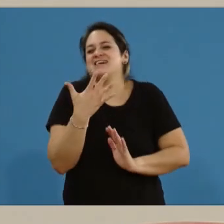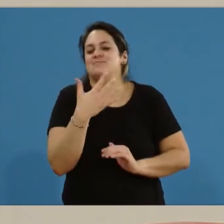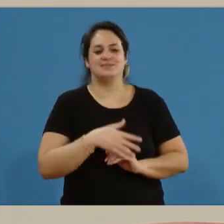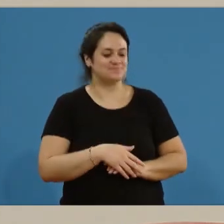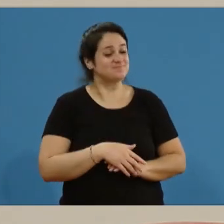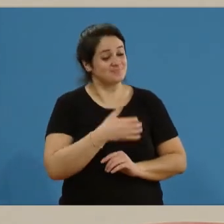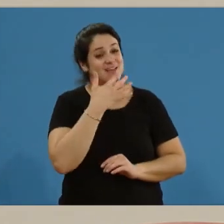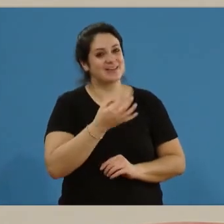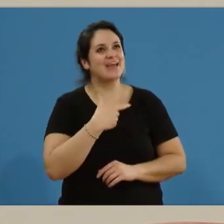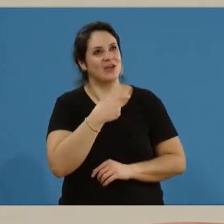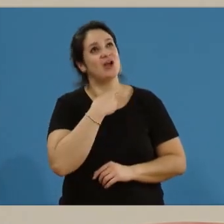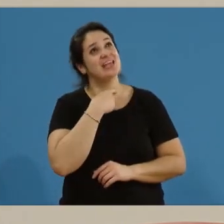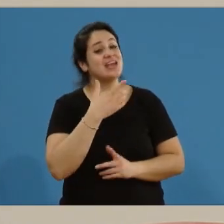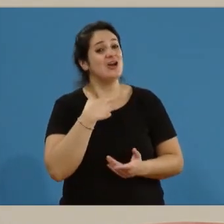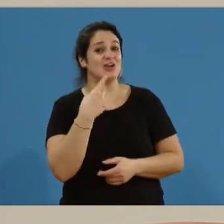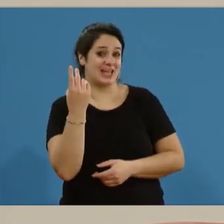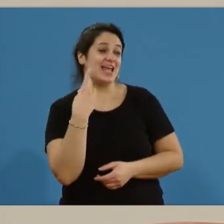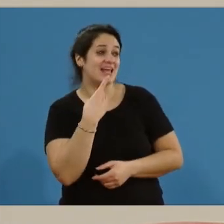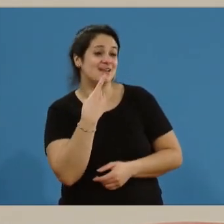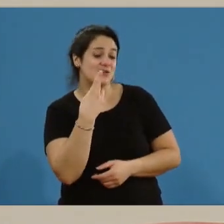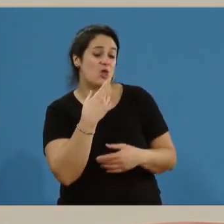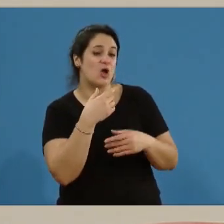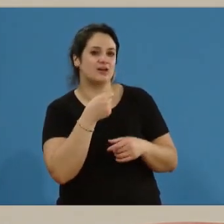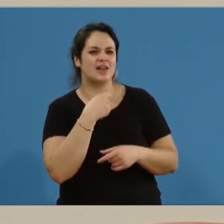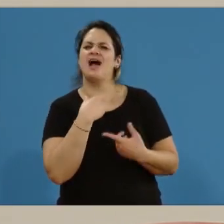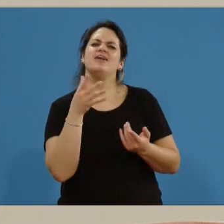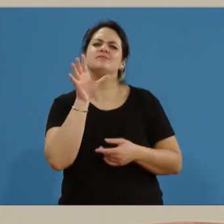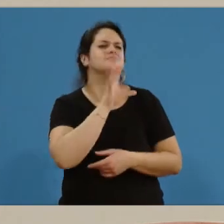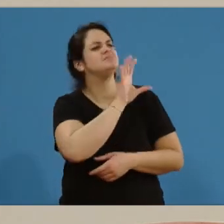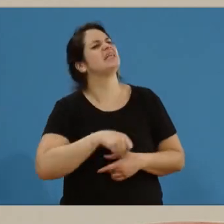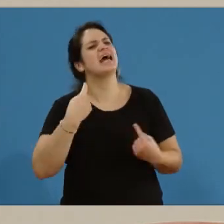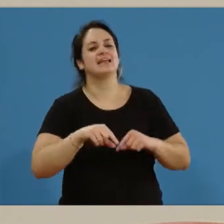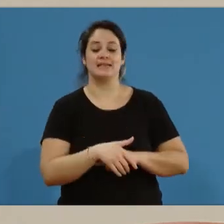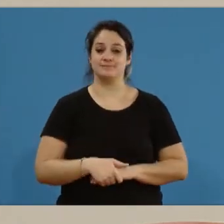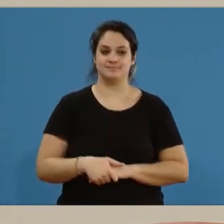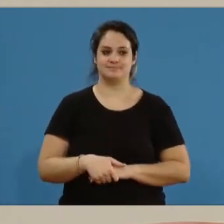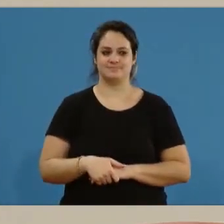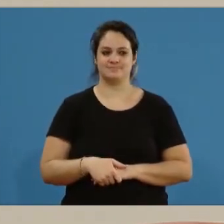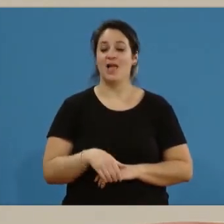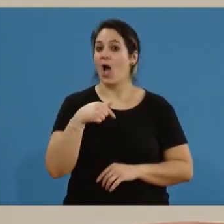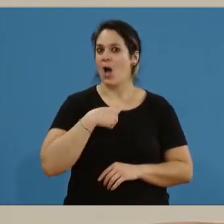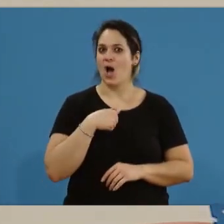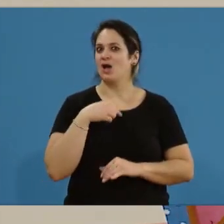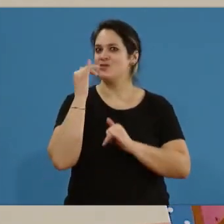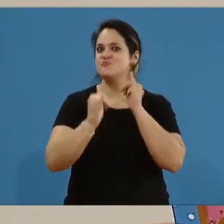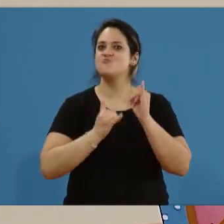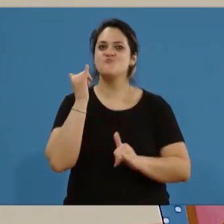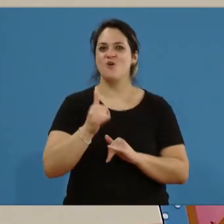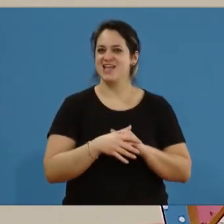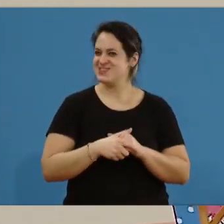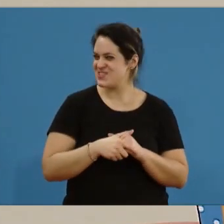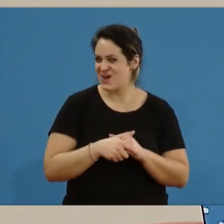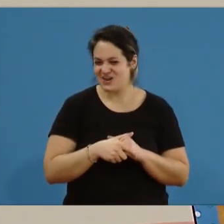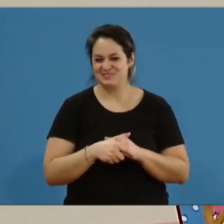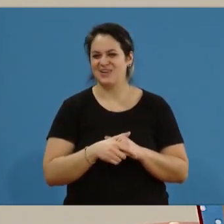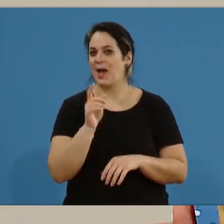Sí, no, me encantaría. La verdad que me encantaría leer. ¿Qué ha traído hoy día para que leamos juntos? Y hoy he traído un